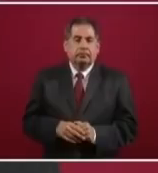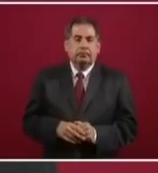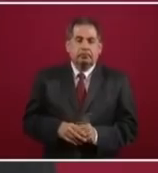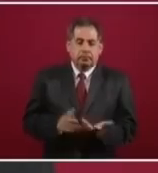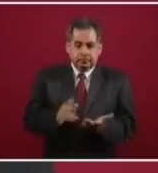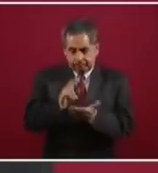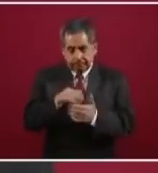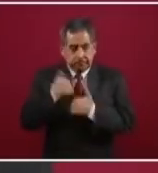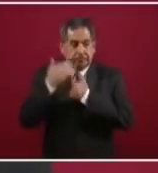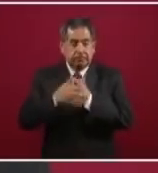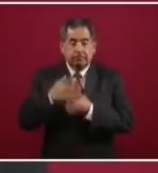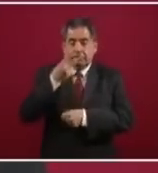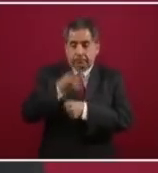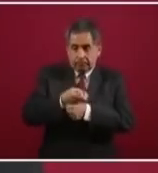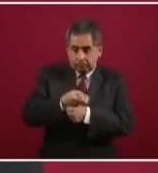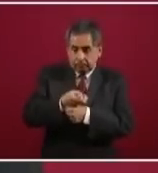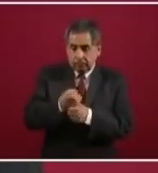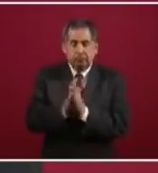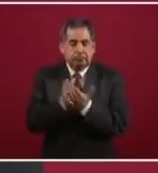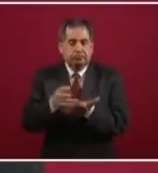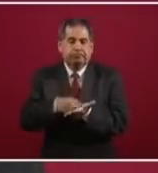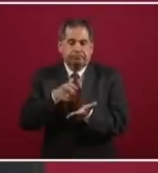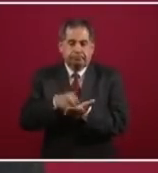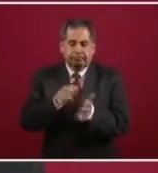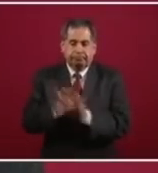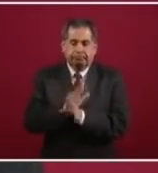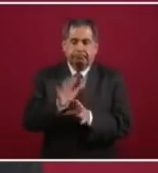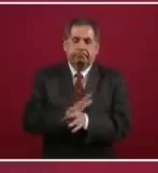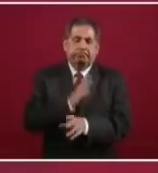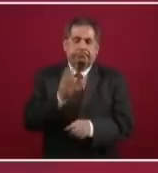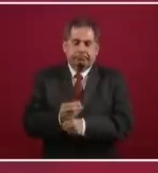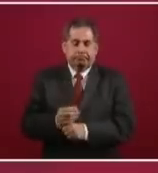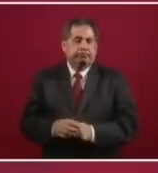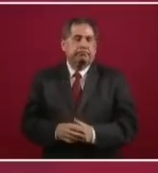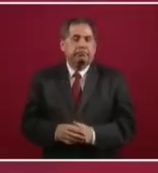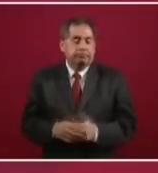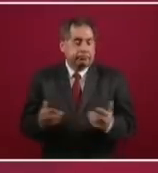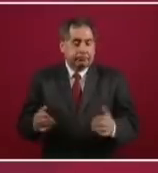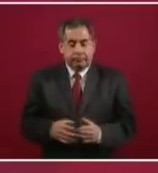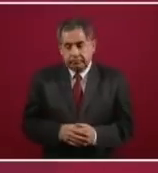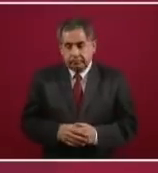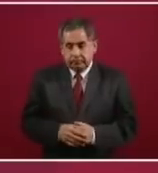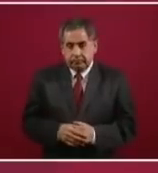ya se corrigen para la segunda edición. Y hay